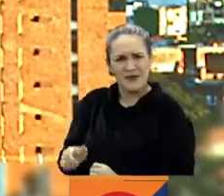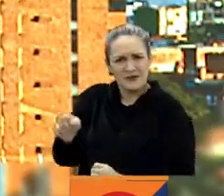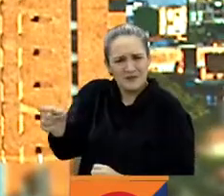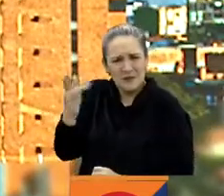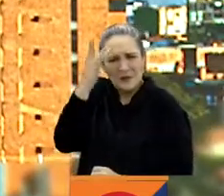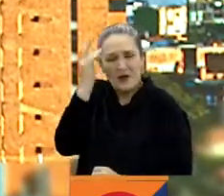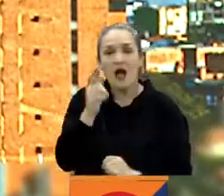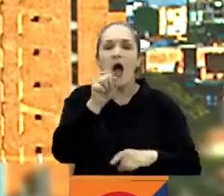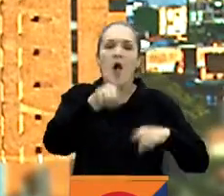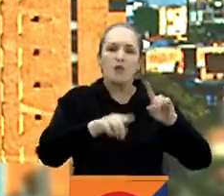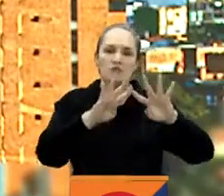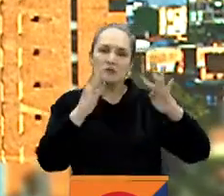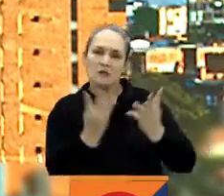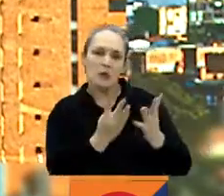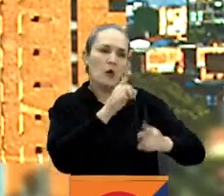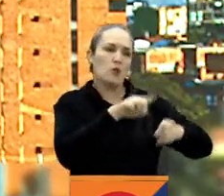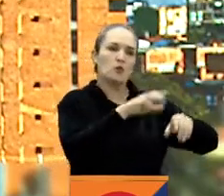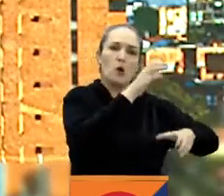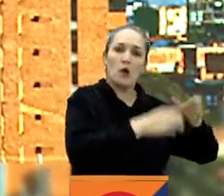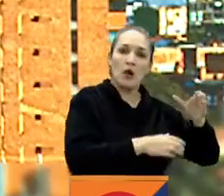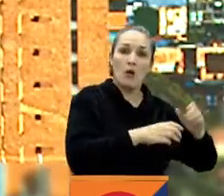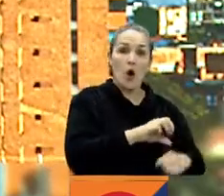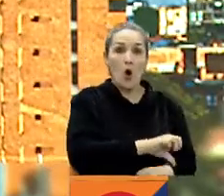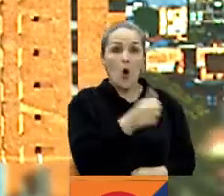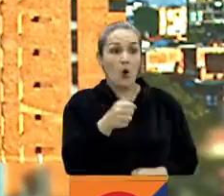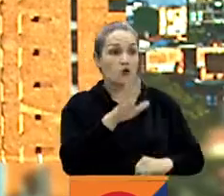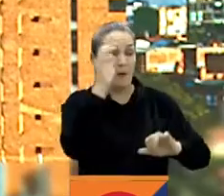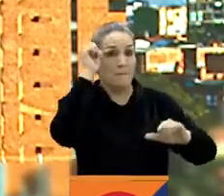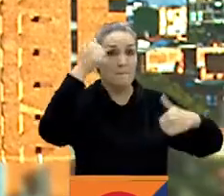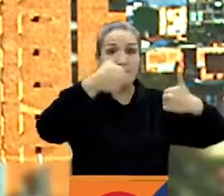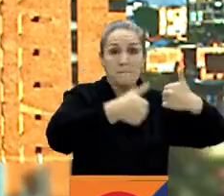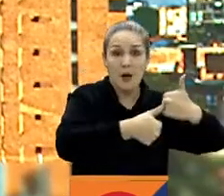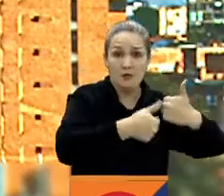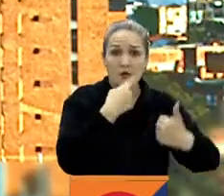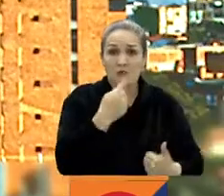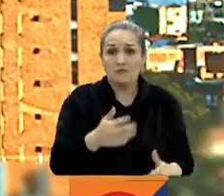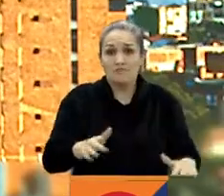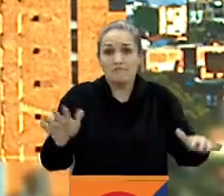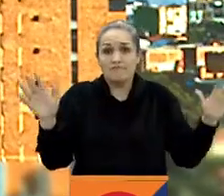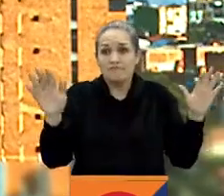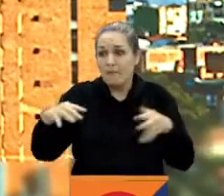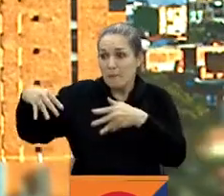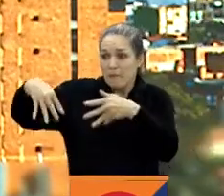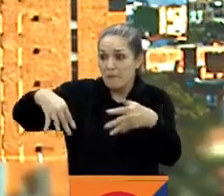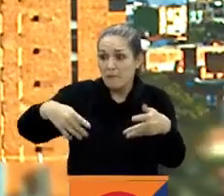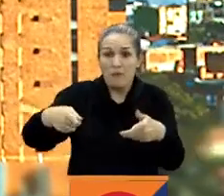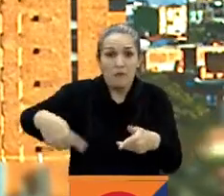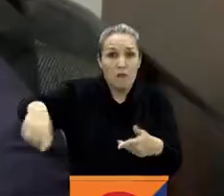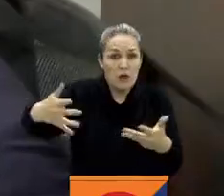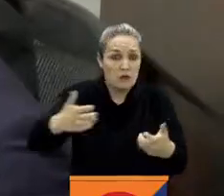Pacto Histórico aseguraron que si hay movilizaciones, habrá garantías para quienes se manifiesten.